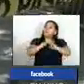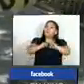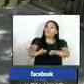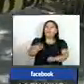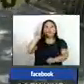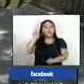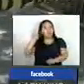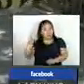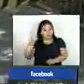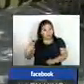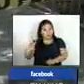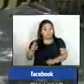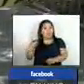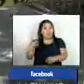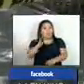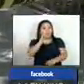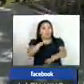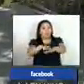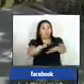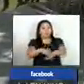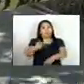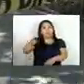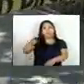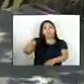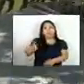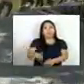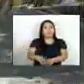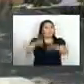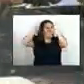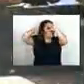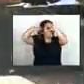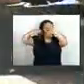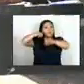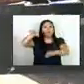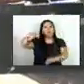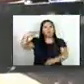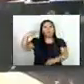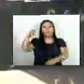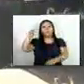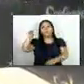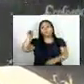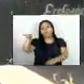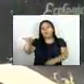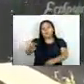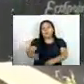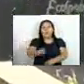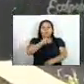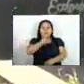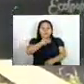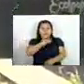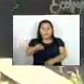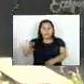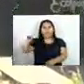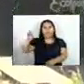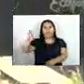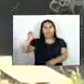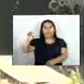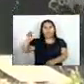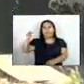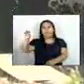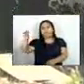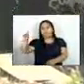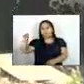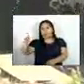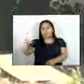homicidios, dijo la PNC. Con imágenes de Johnny García, edición de Dorea Argueta, Benel Castillo,